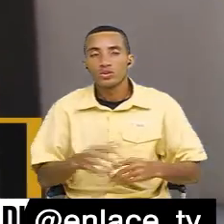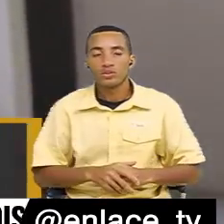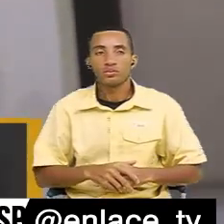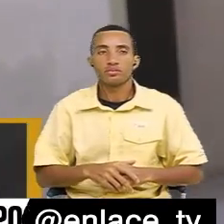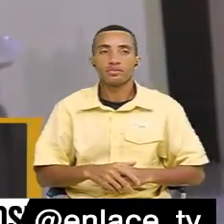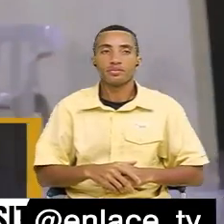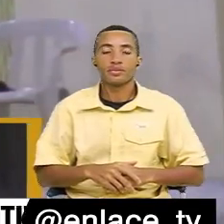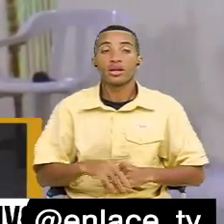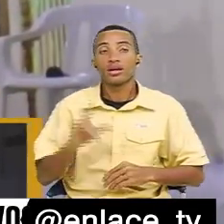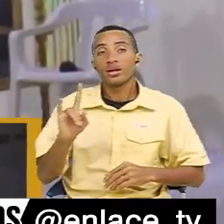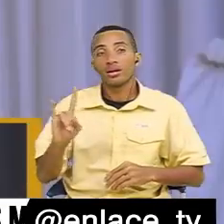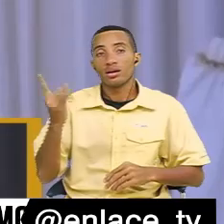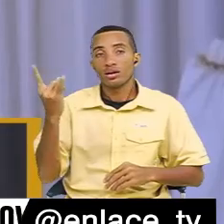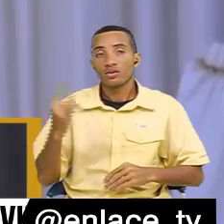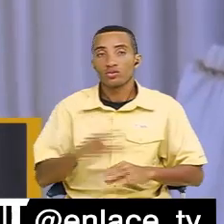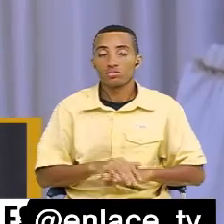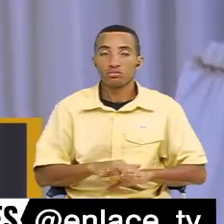alimentamos el espíritu,